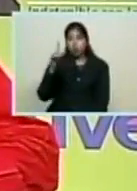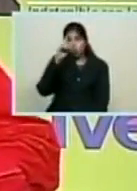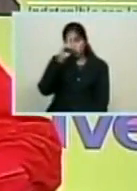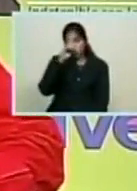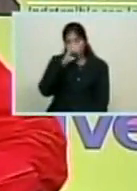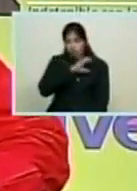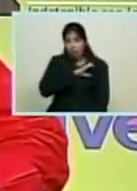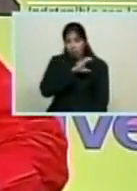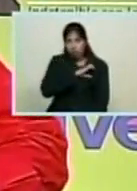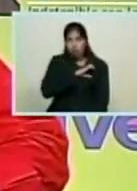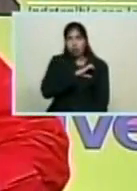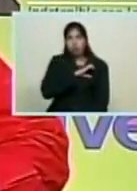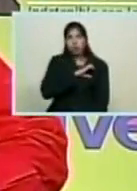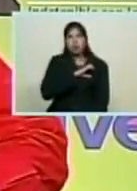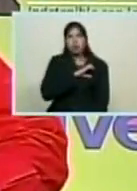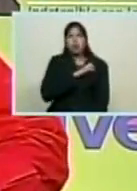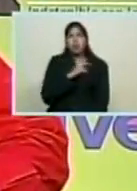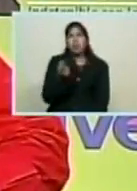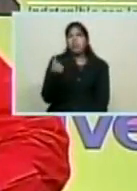Nadie debe